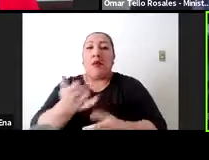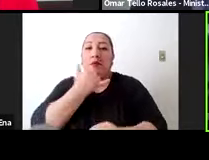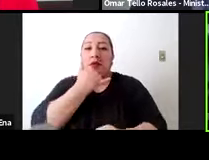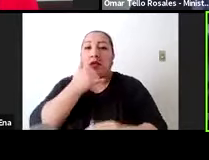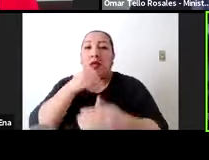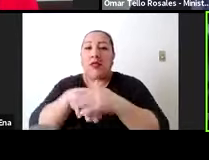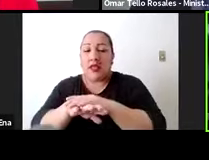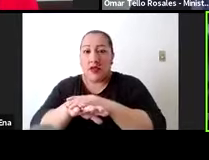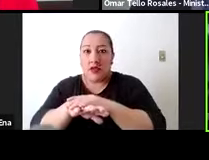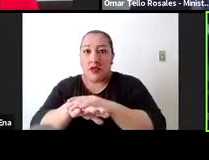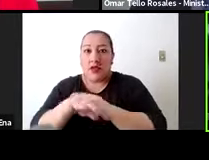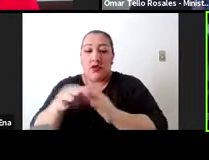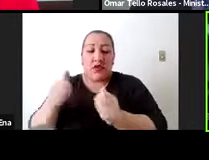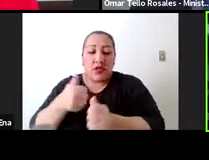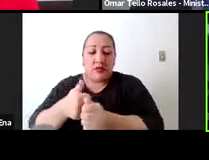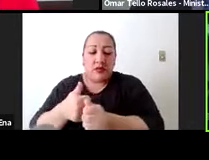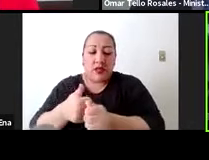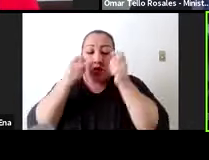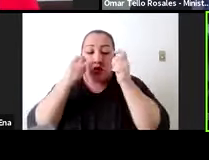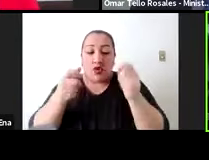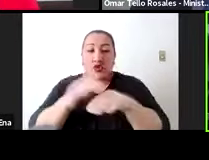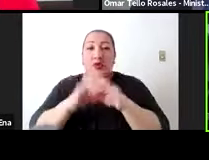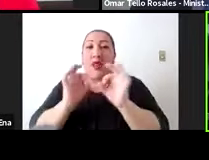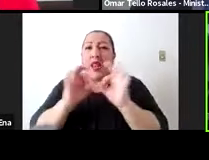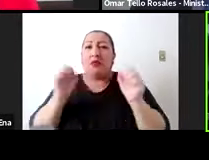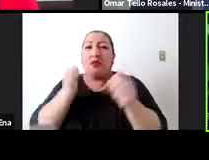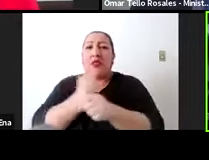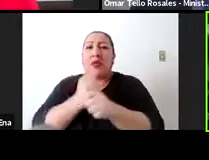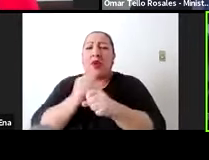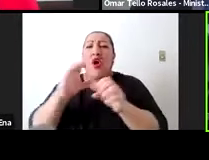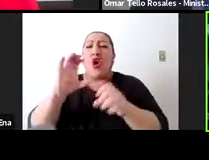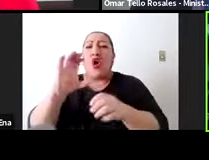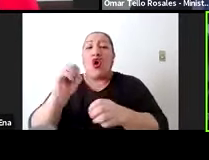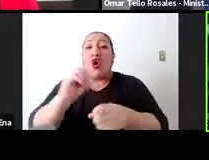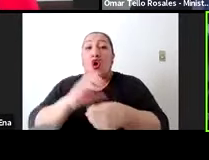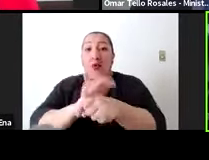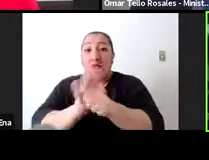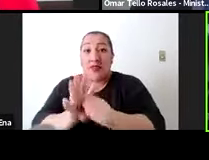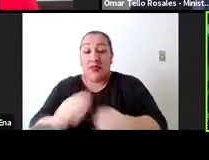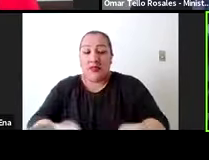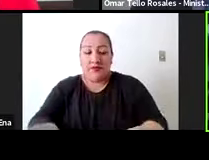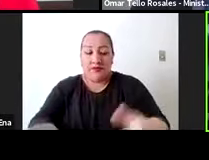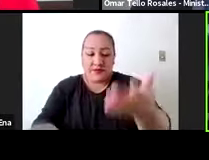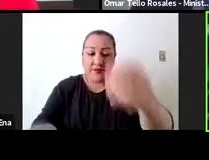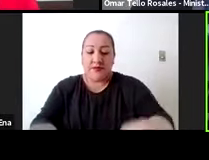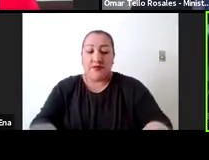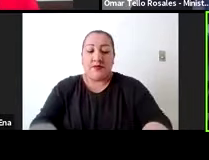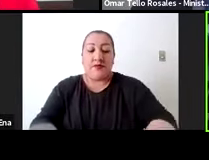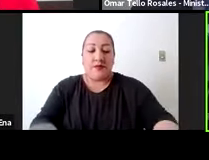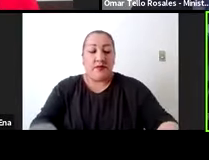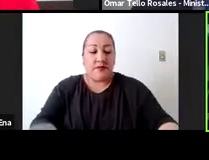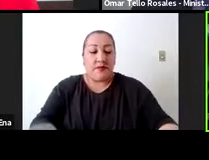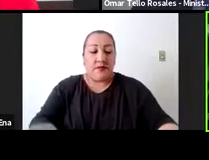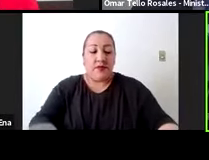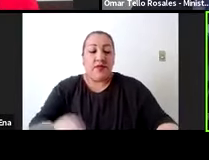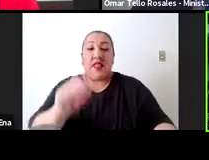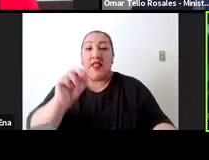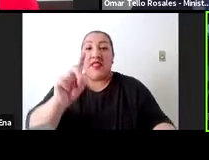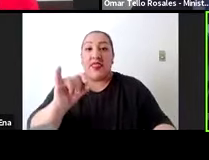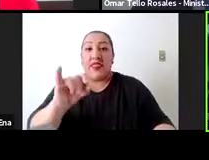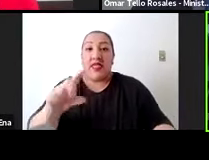plataforma Monitor y Control de Transparencia COVID-19? Adelante, señor Díaz. Tiene usted un tiempo